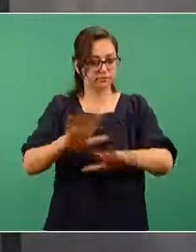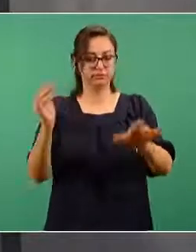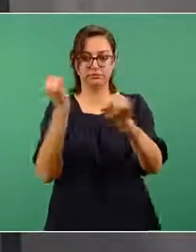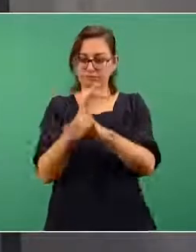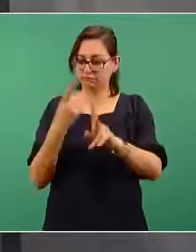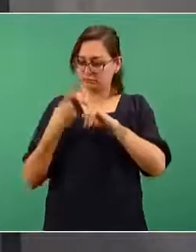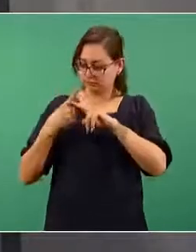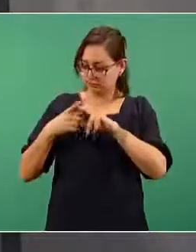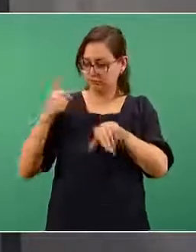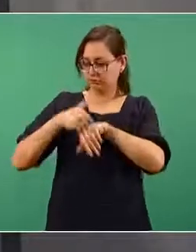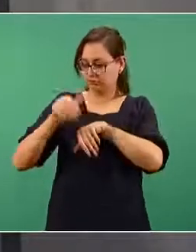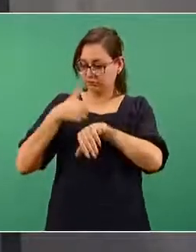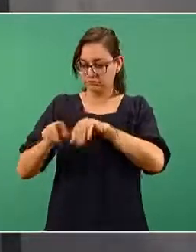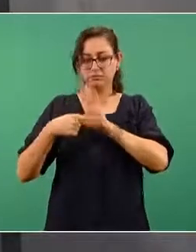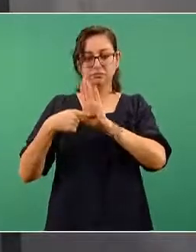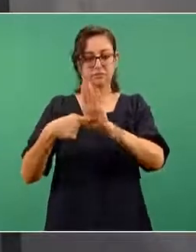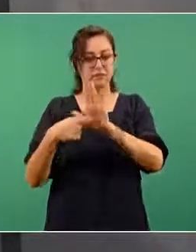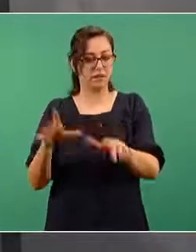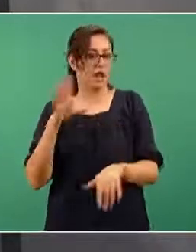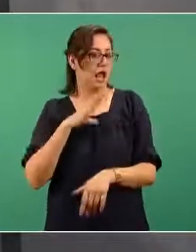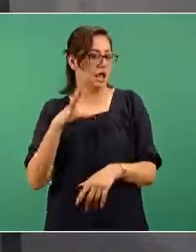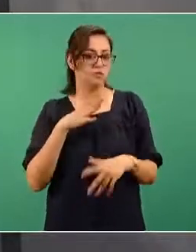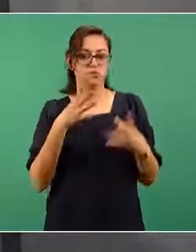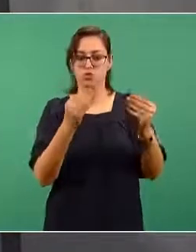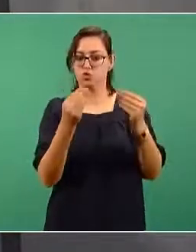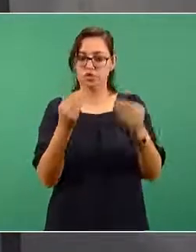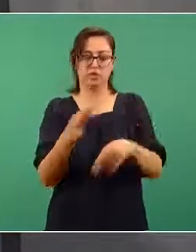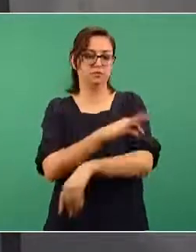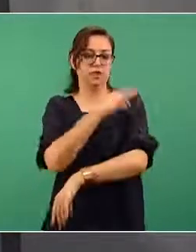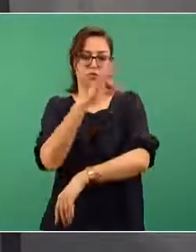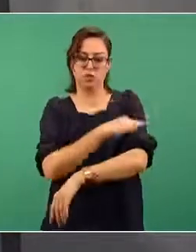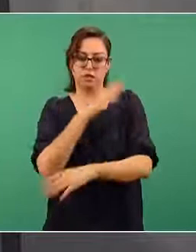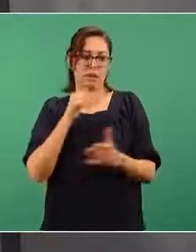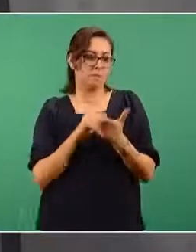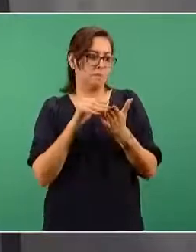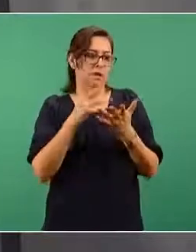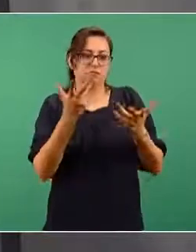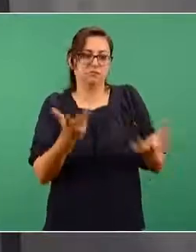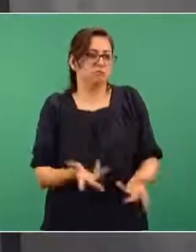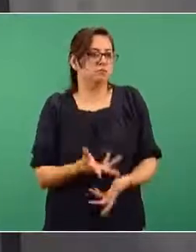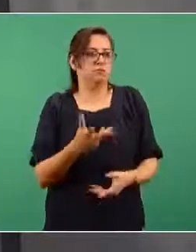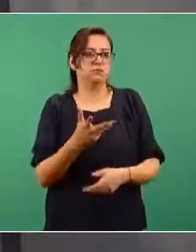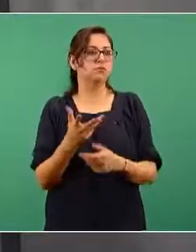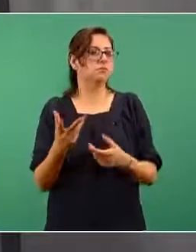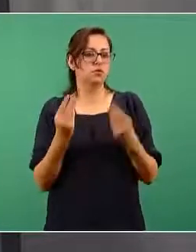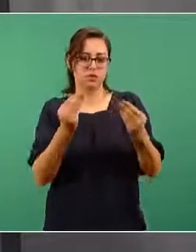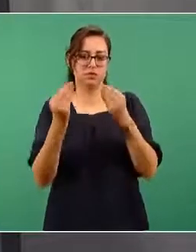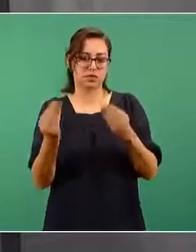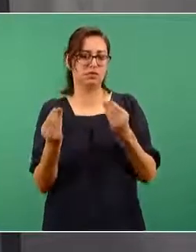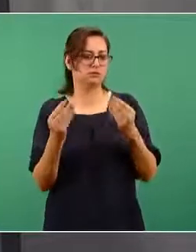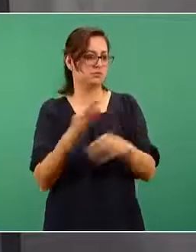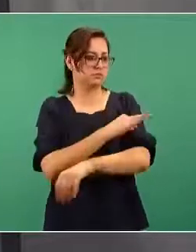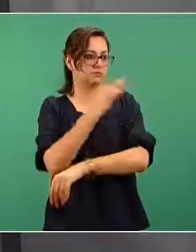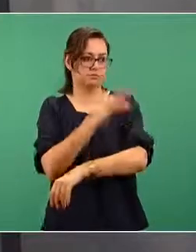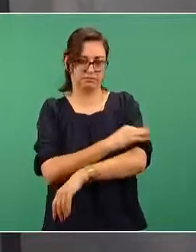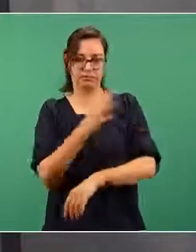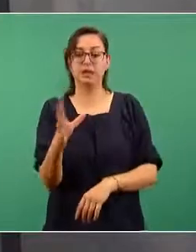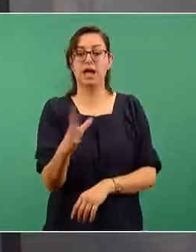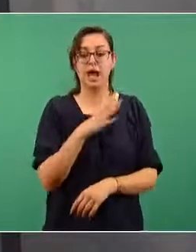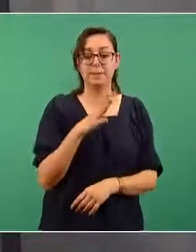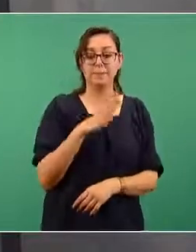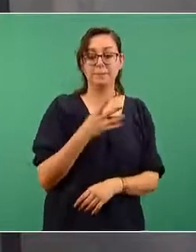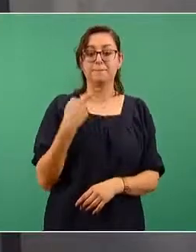pueden ver hay cientos de miles de vacunas esperando ser utilizadas. Lo que se ha presentado es